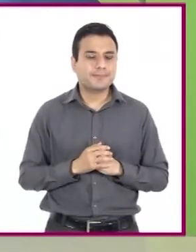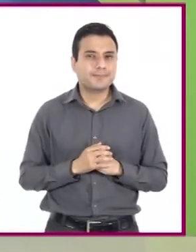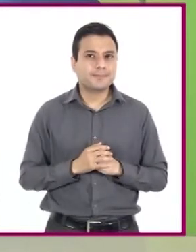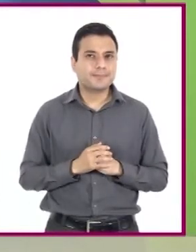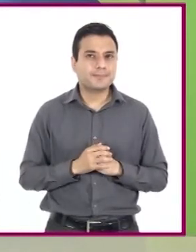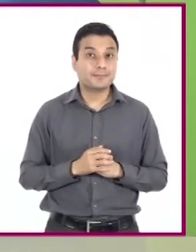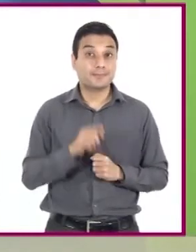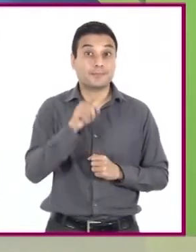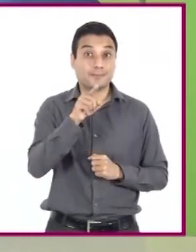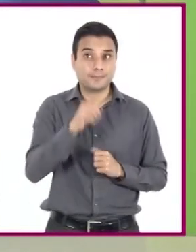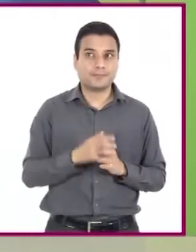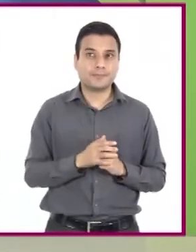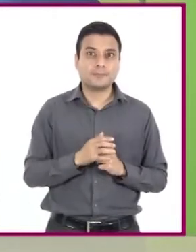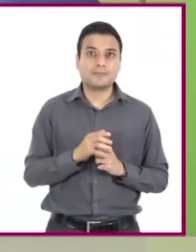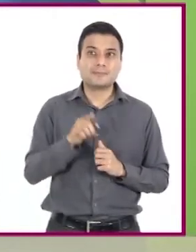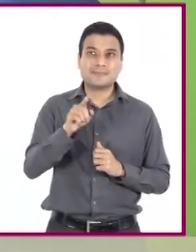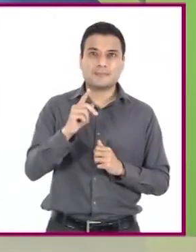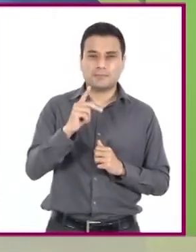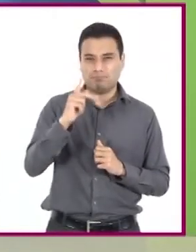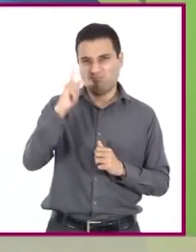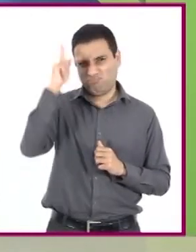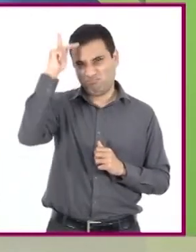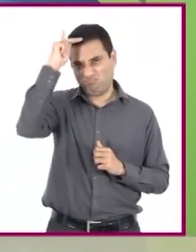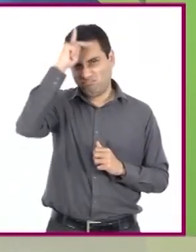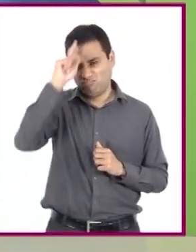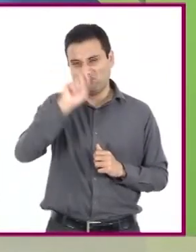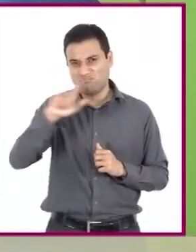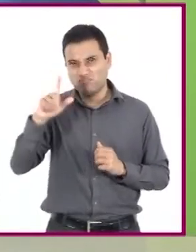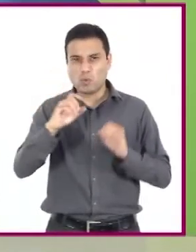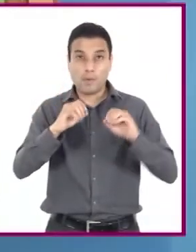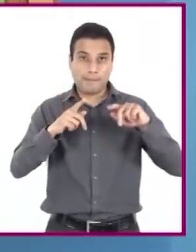¿Buscaron ayuda con alguien o alguna institución?